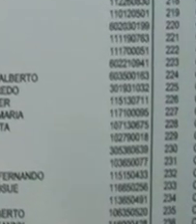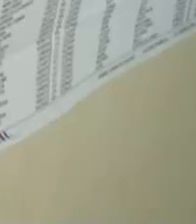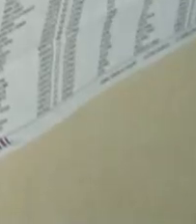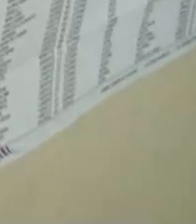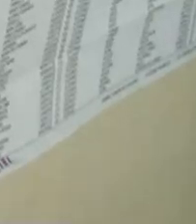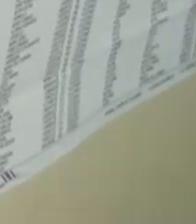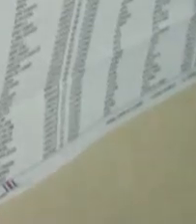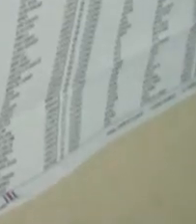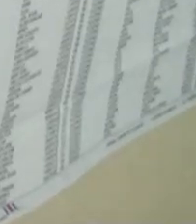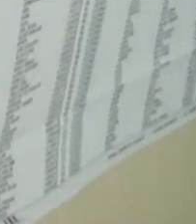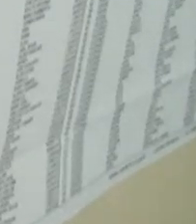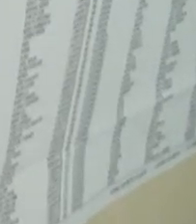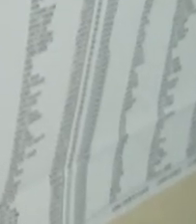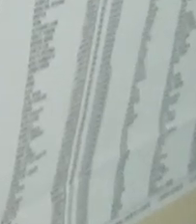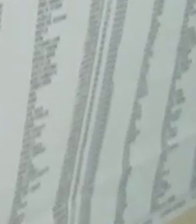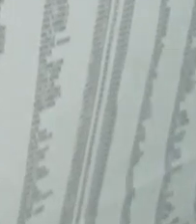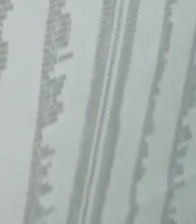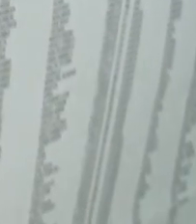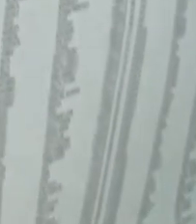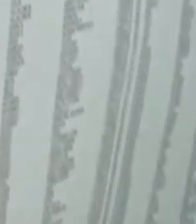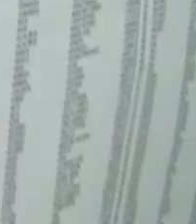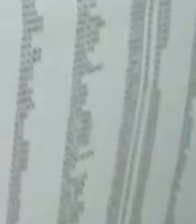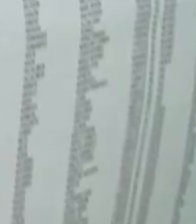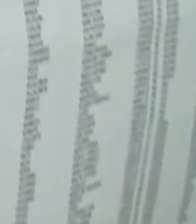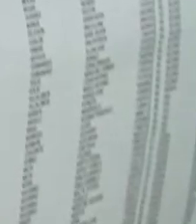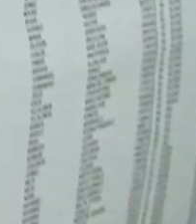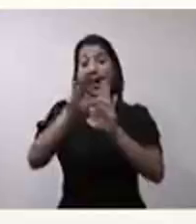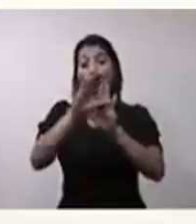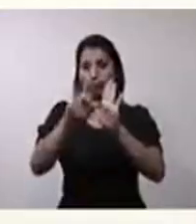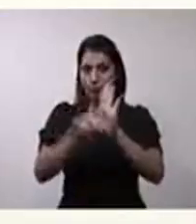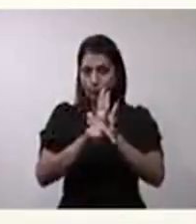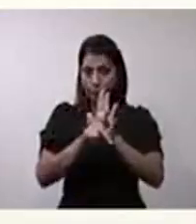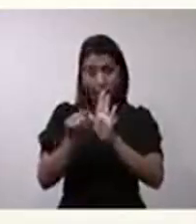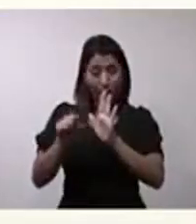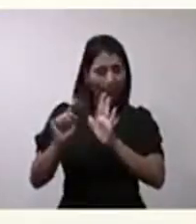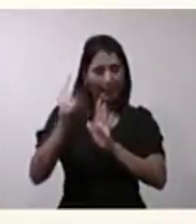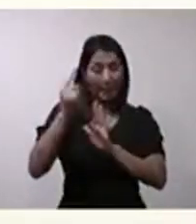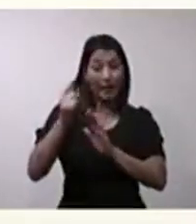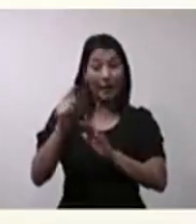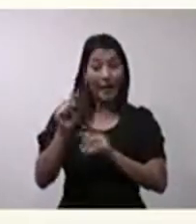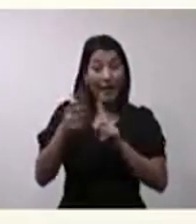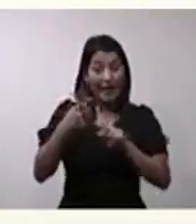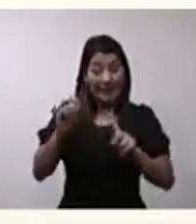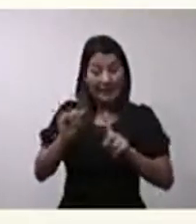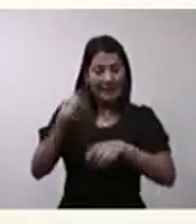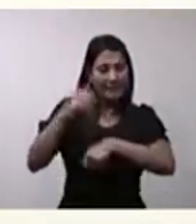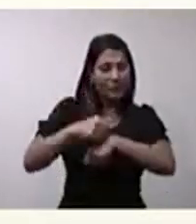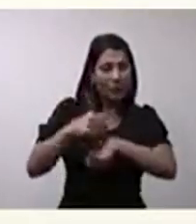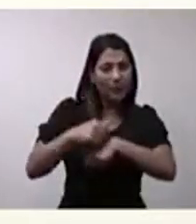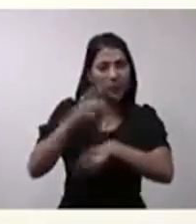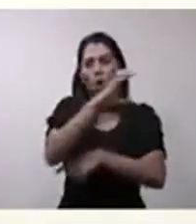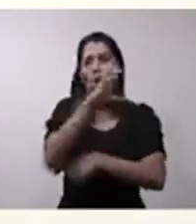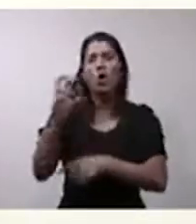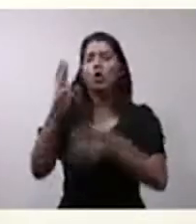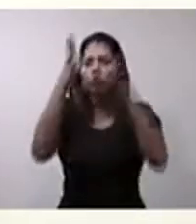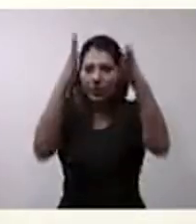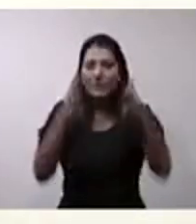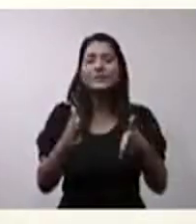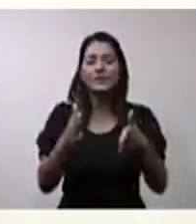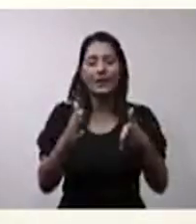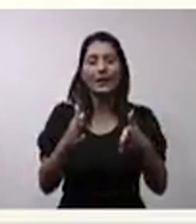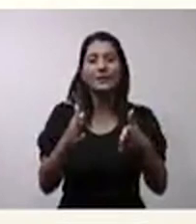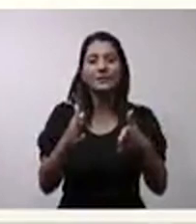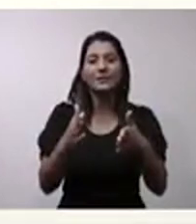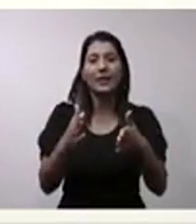primera constitución política, los y las costarricenses hemos encontrado en el sometimiento